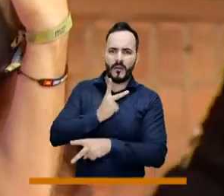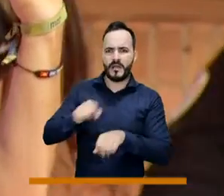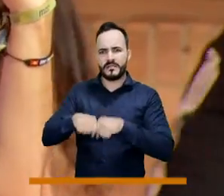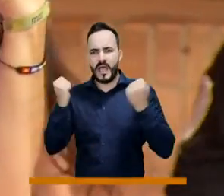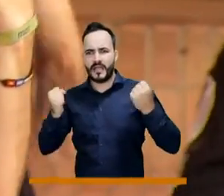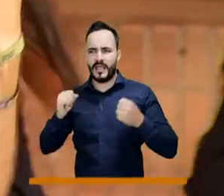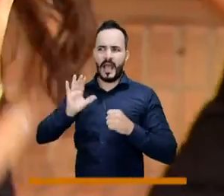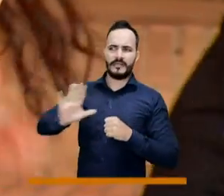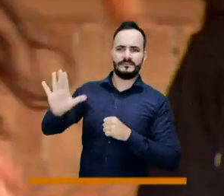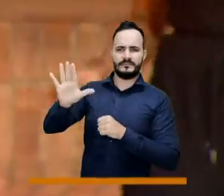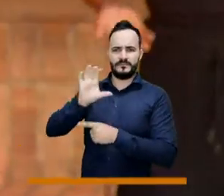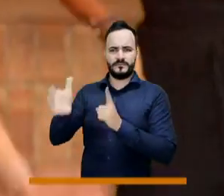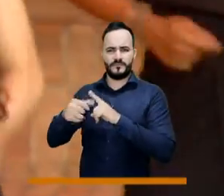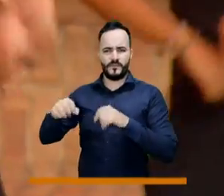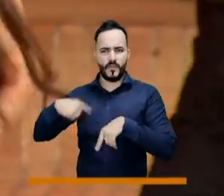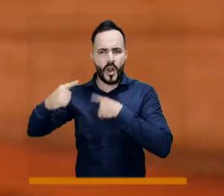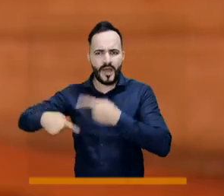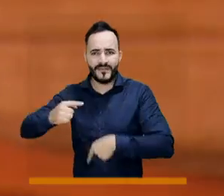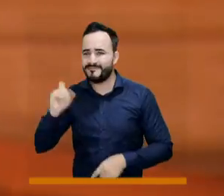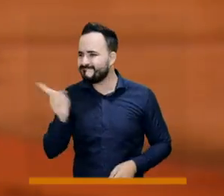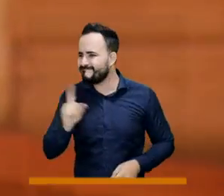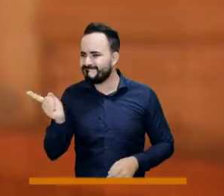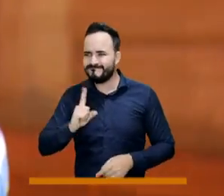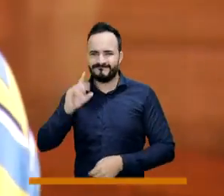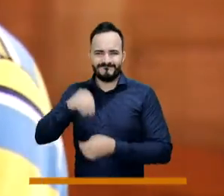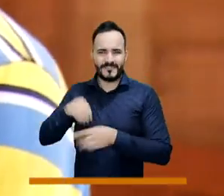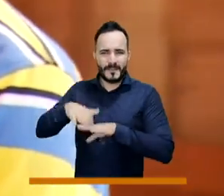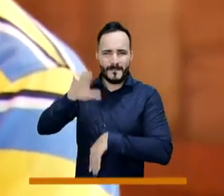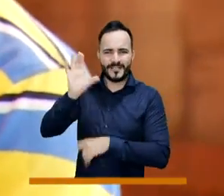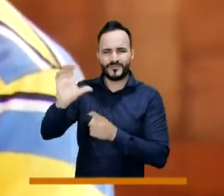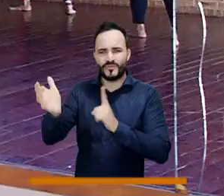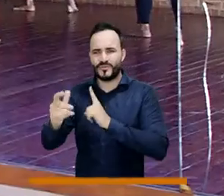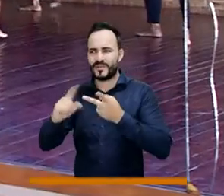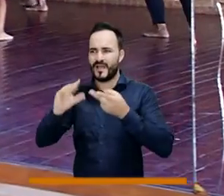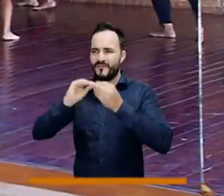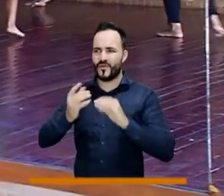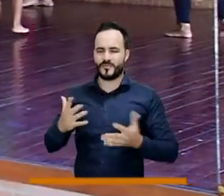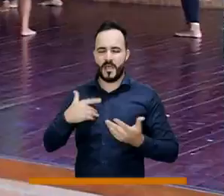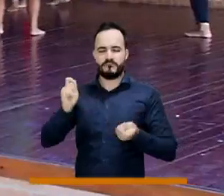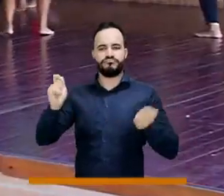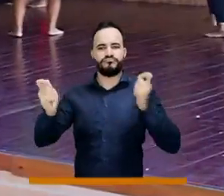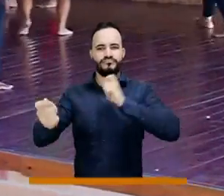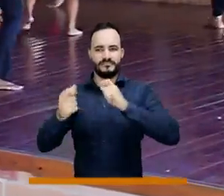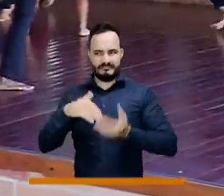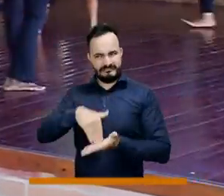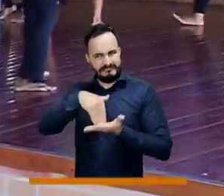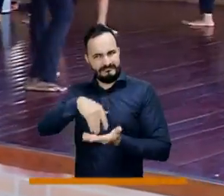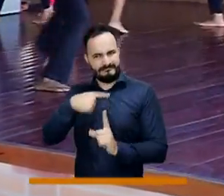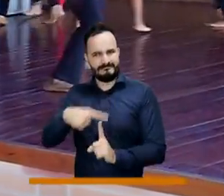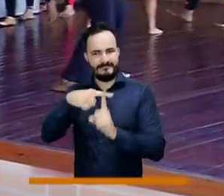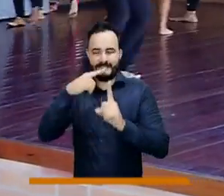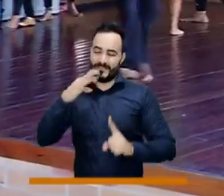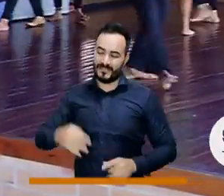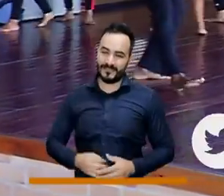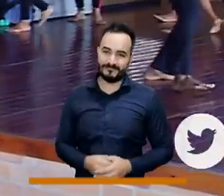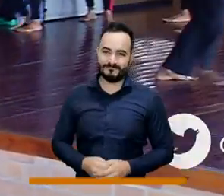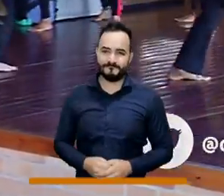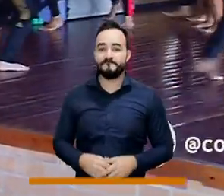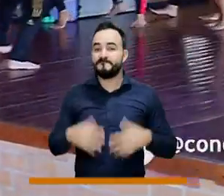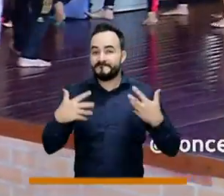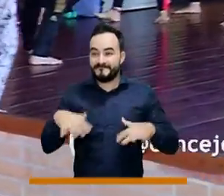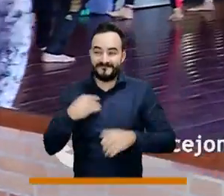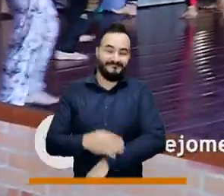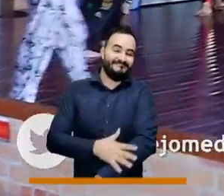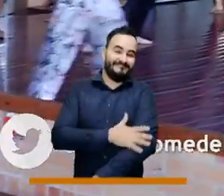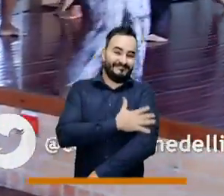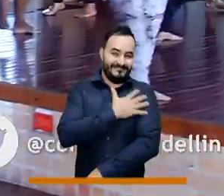de destrucción y de violencia. La gente de Moravia es sinónimo de cultura, es sinónimo de transformación, es sinónimo de resistencia. De verdad que